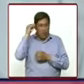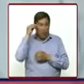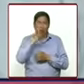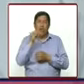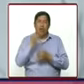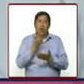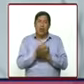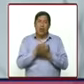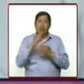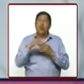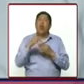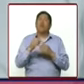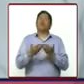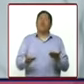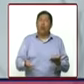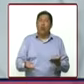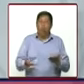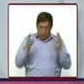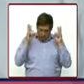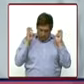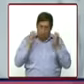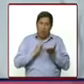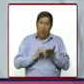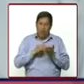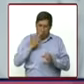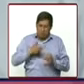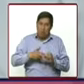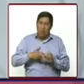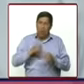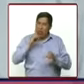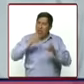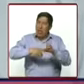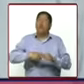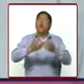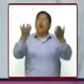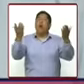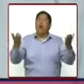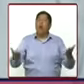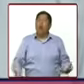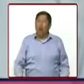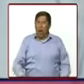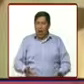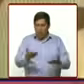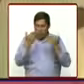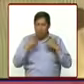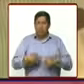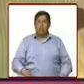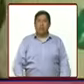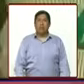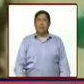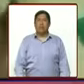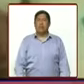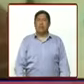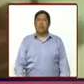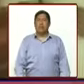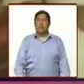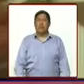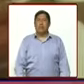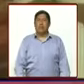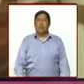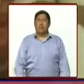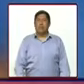económico del dólar y también el otro lado el tema de la falta de combustible, diésel y gasolina para los transportistas a nivel nacional.